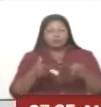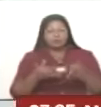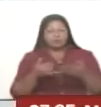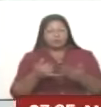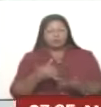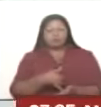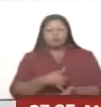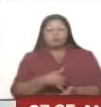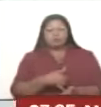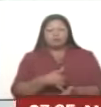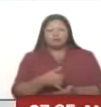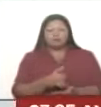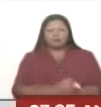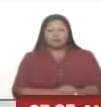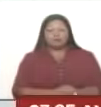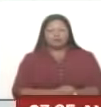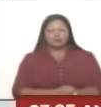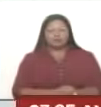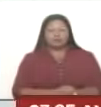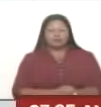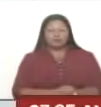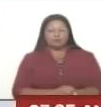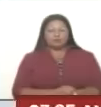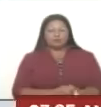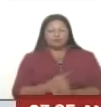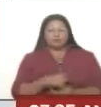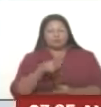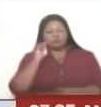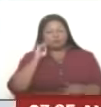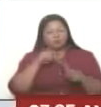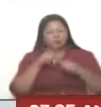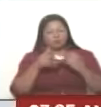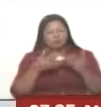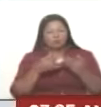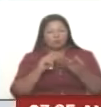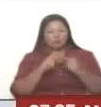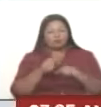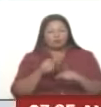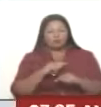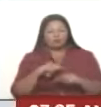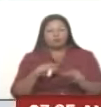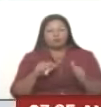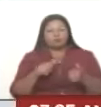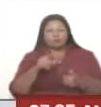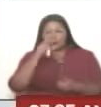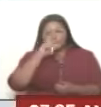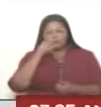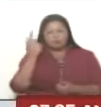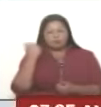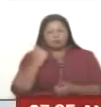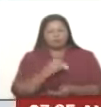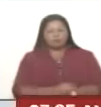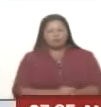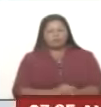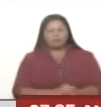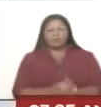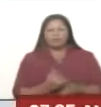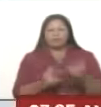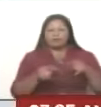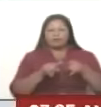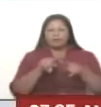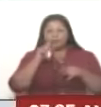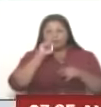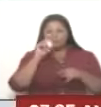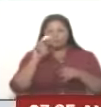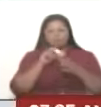a través de la vía cambiaria y de la especulación. Así arrancamos el año pasado y finalizamos también el año